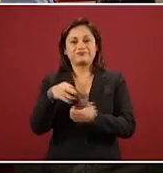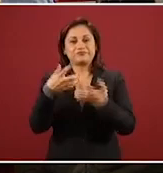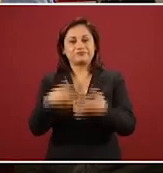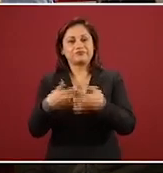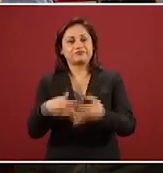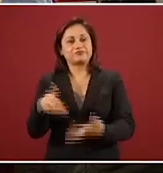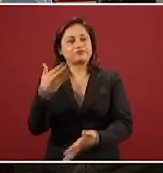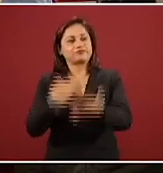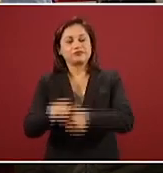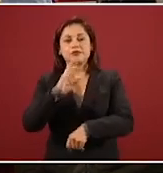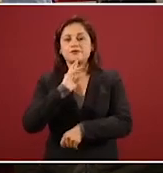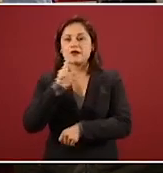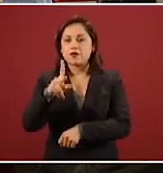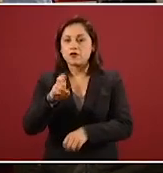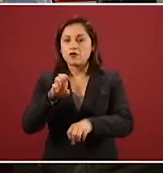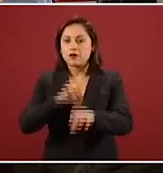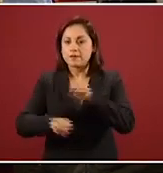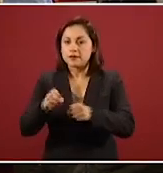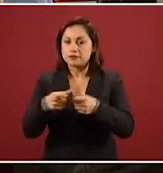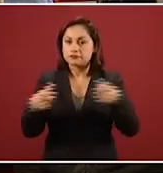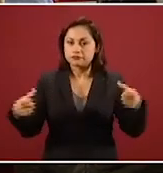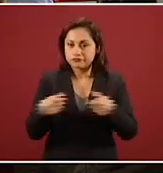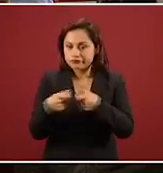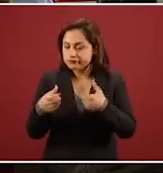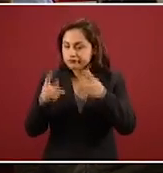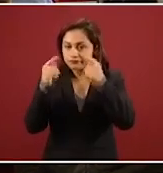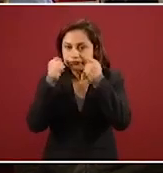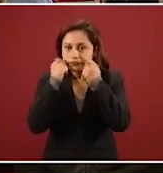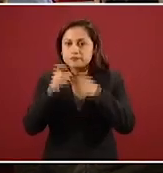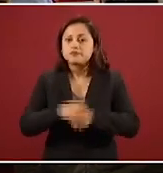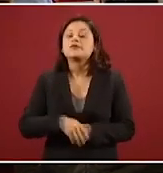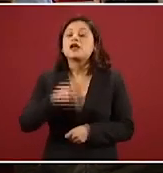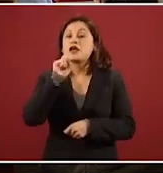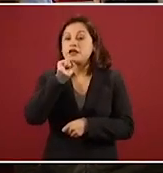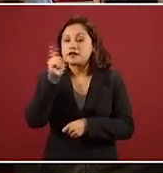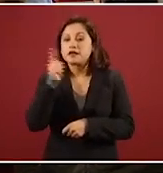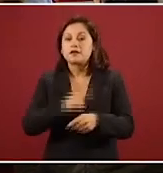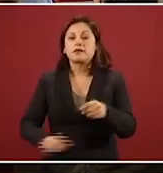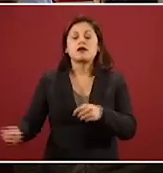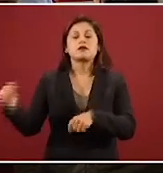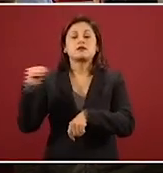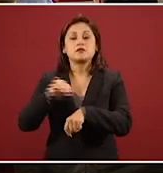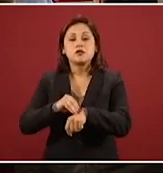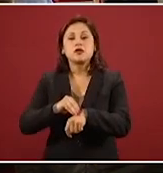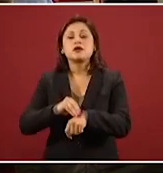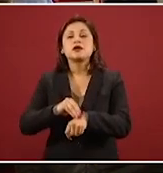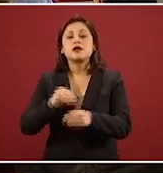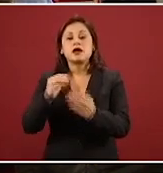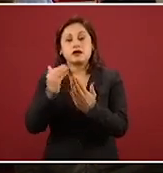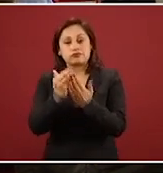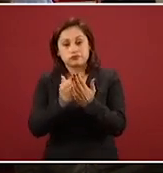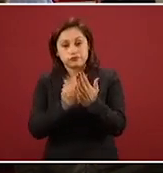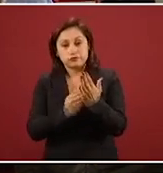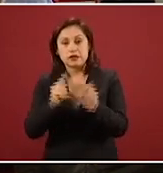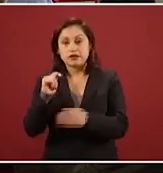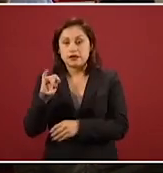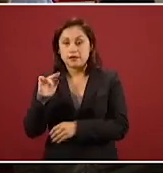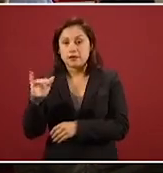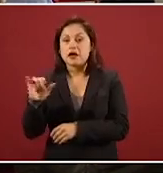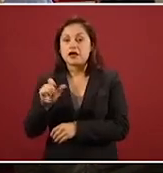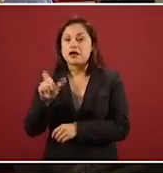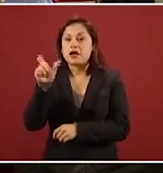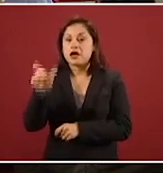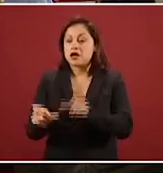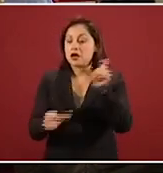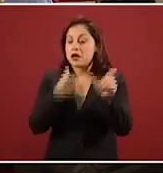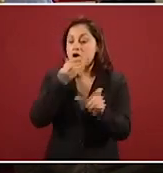Se incluyen también asuntos de género, los derechos laborales, que sí se han tratado ampliamente,